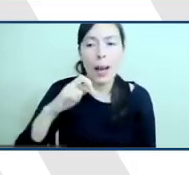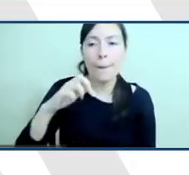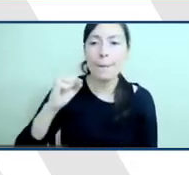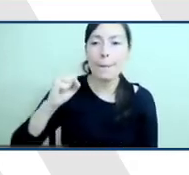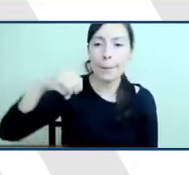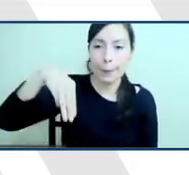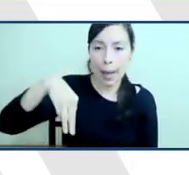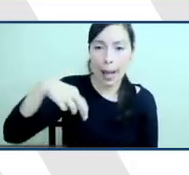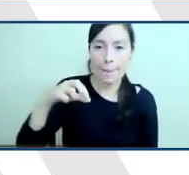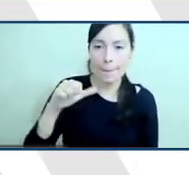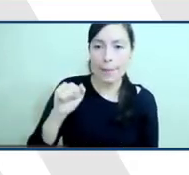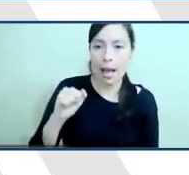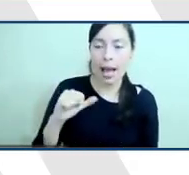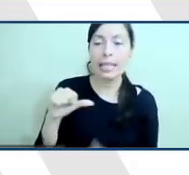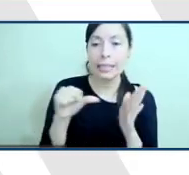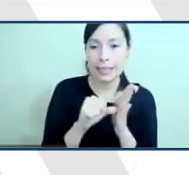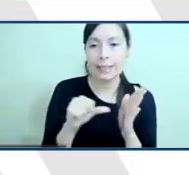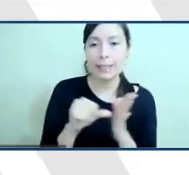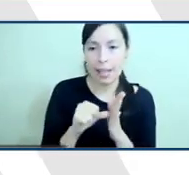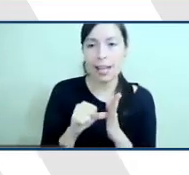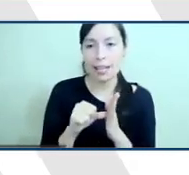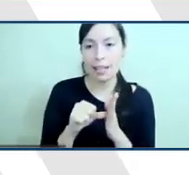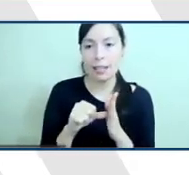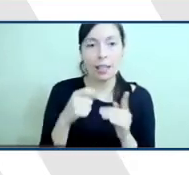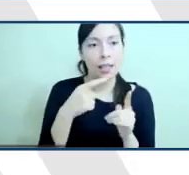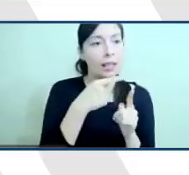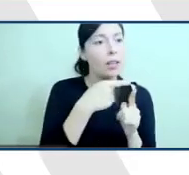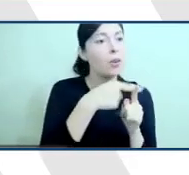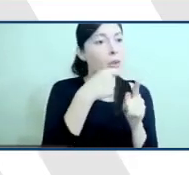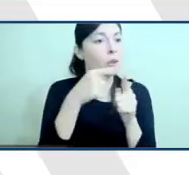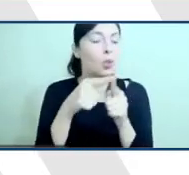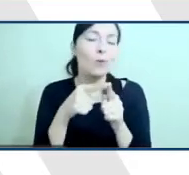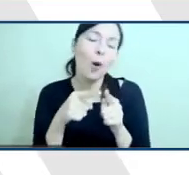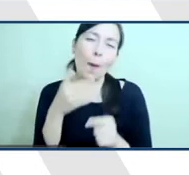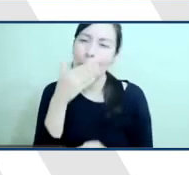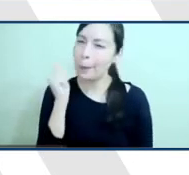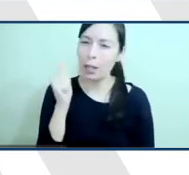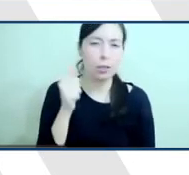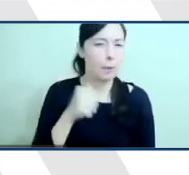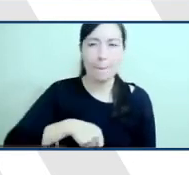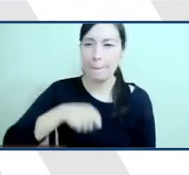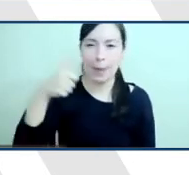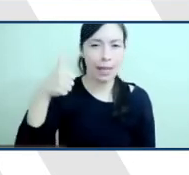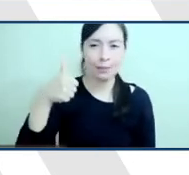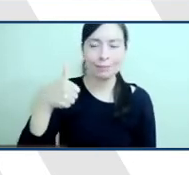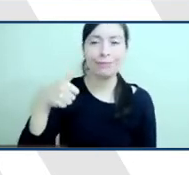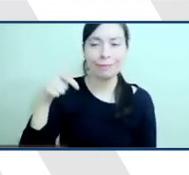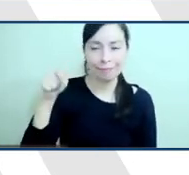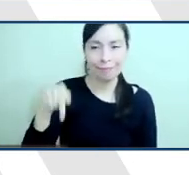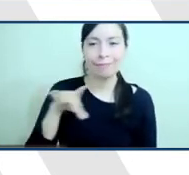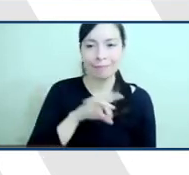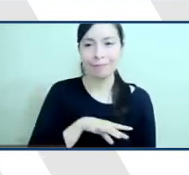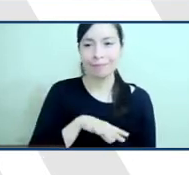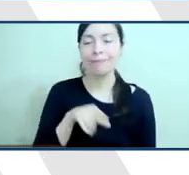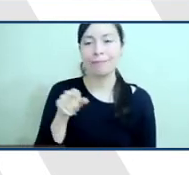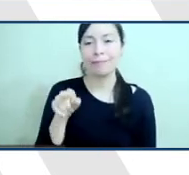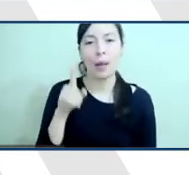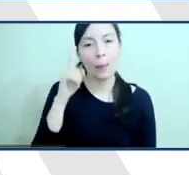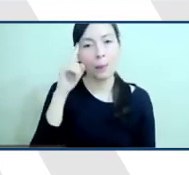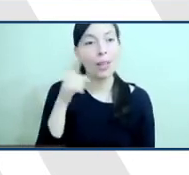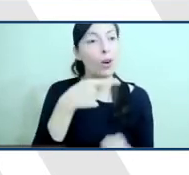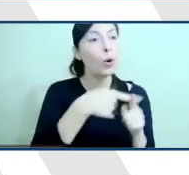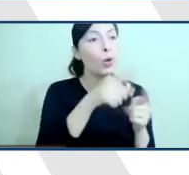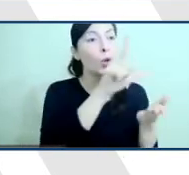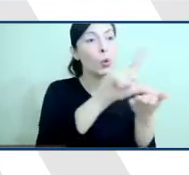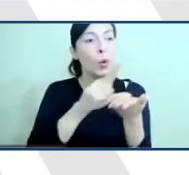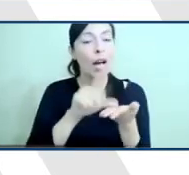los sitios en que había estado, incluyendo los sitios en Perú, pero que las condiciones logísticas de acceso son muy malas. Y eso